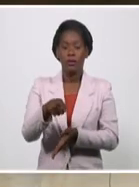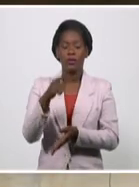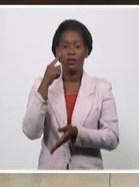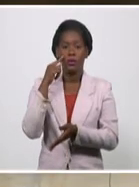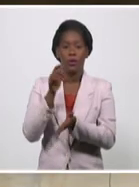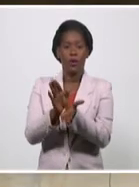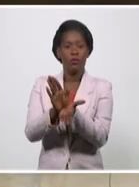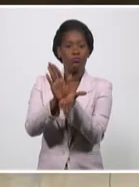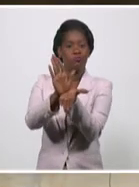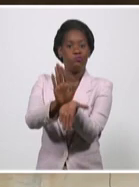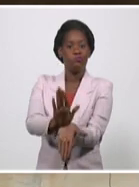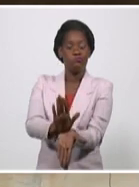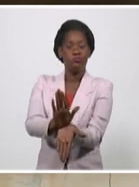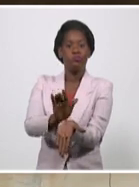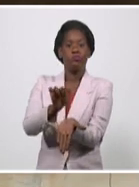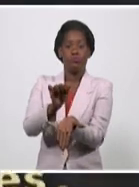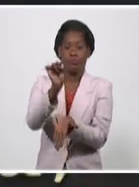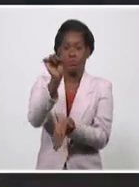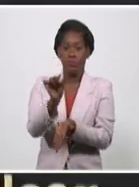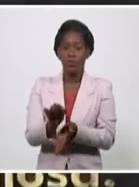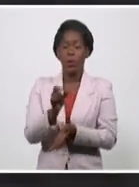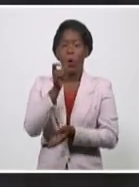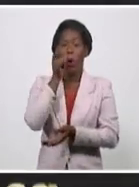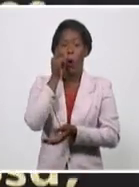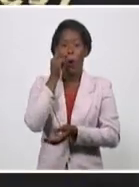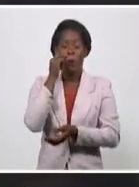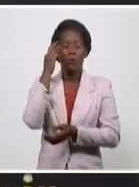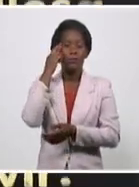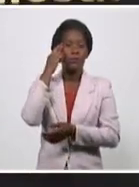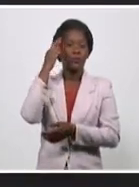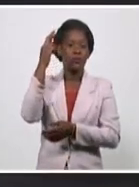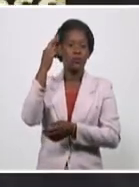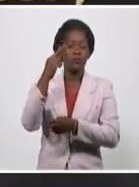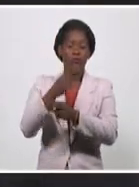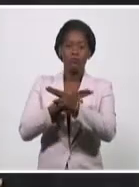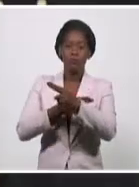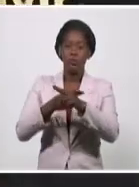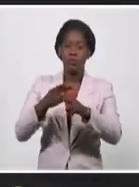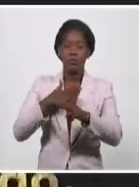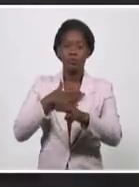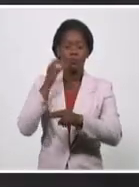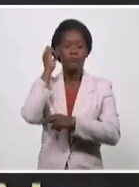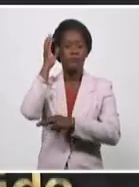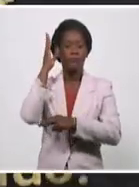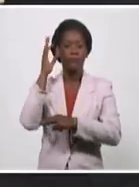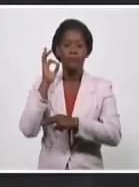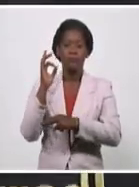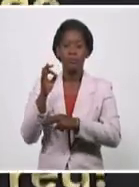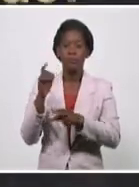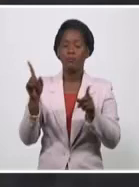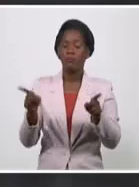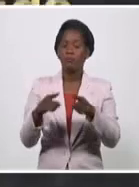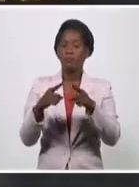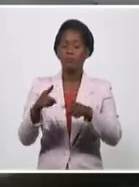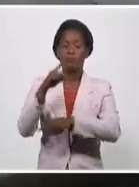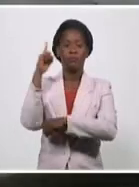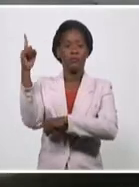en pie, dedicado al hombre culto que le puso letra y alma al himno de Bayamo, al